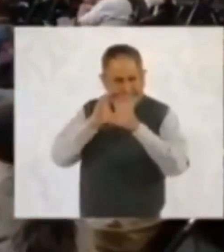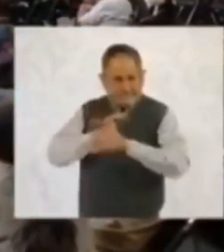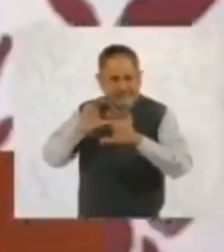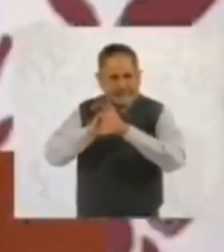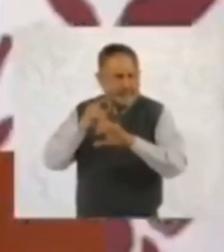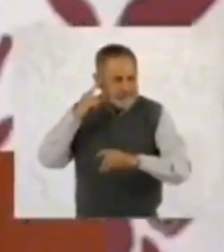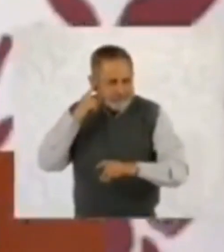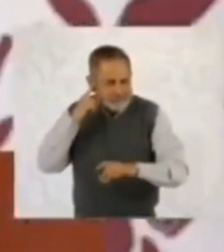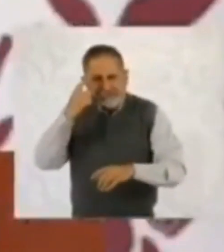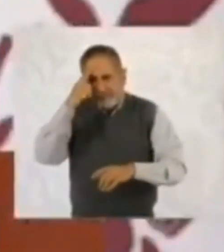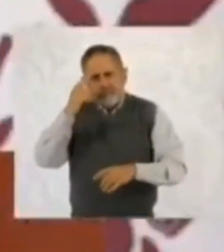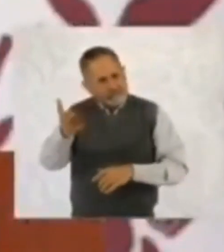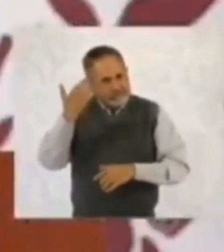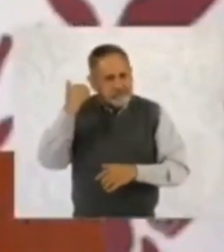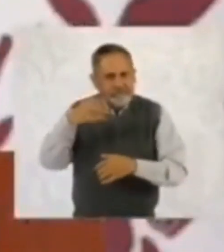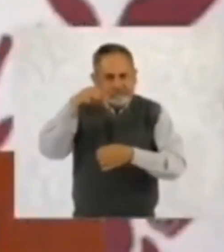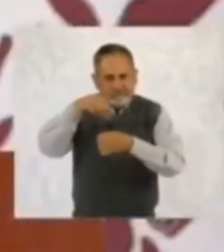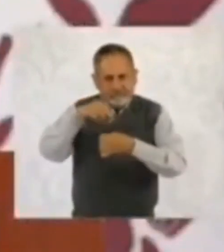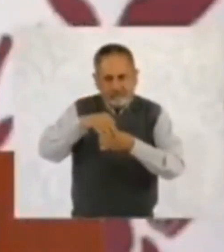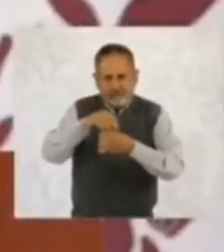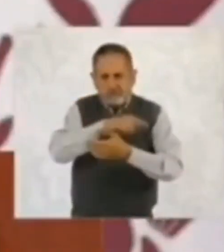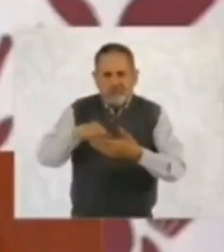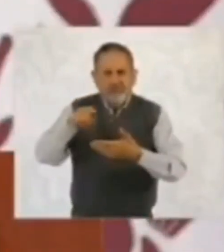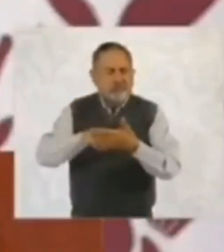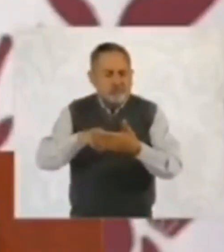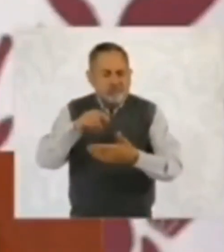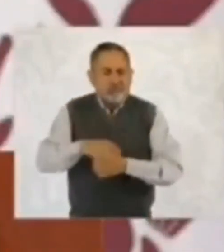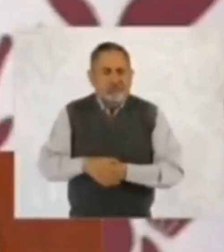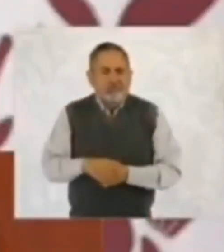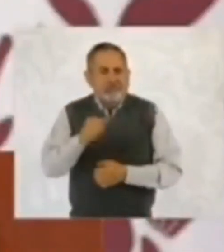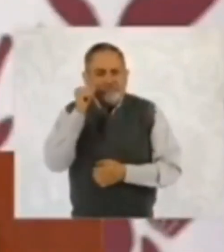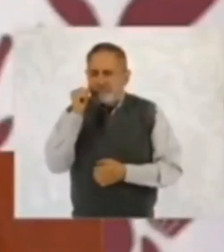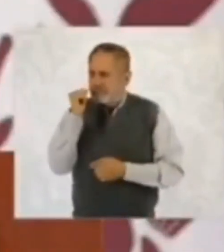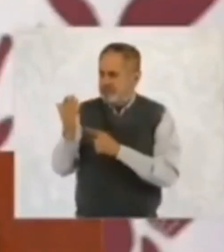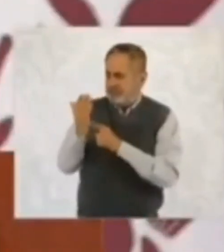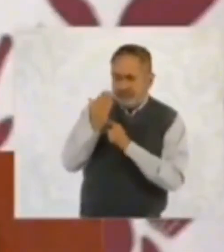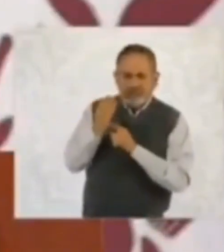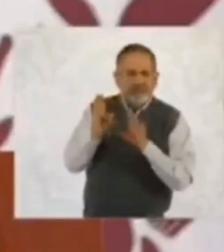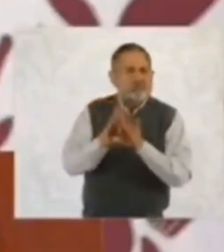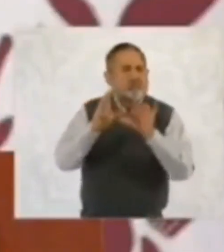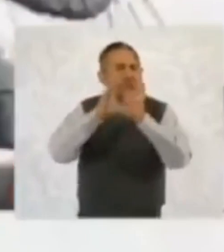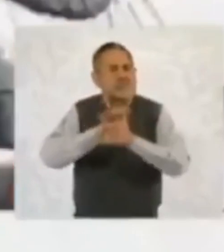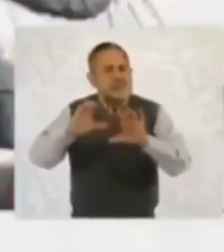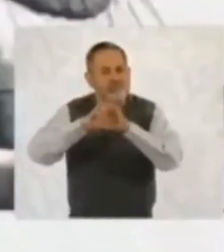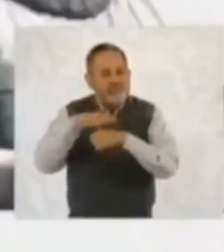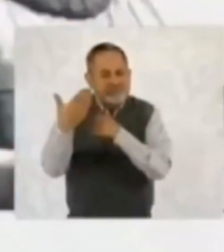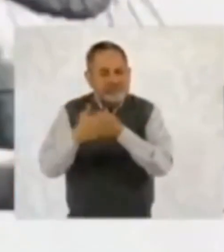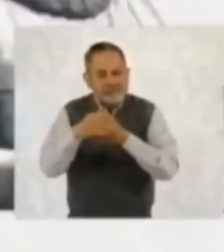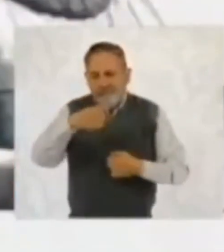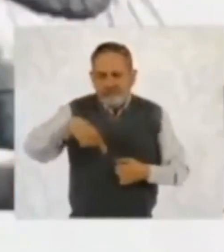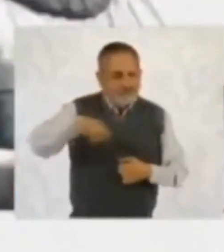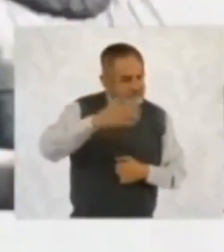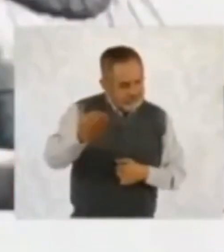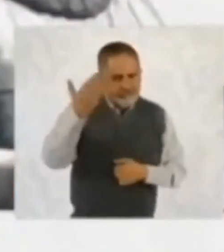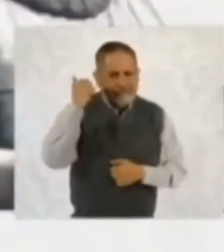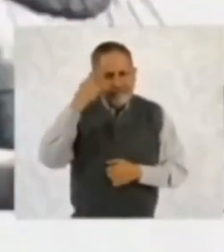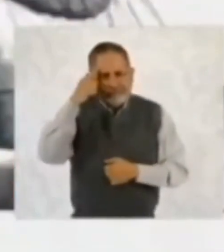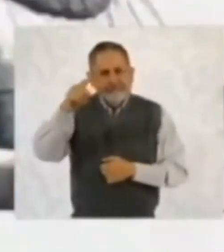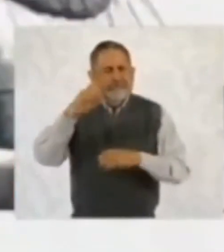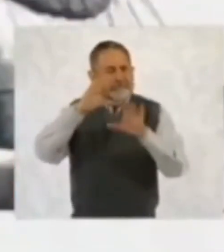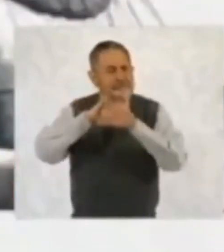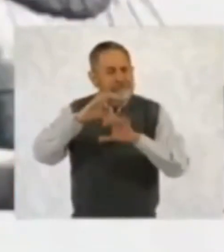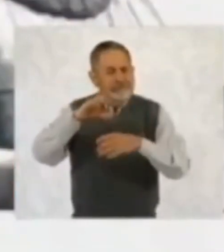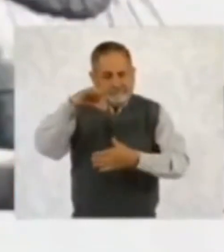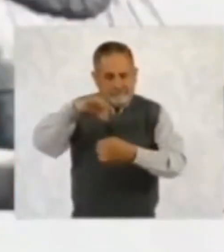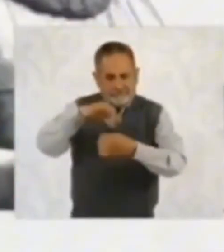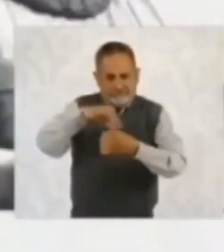A ver si ayer me la presentaron, una cancioncita de promoción de la votación del 1 de junio.